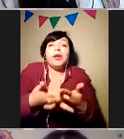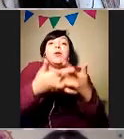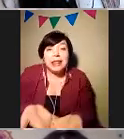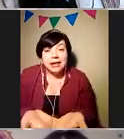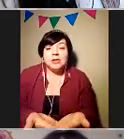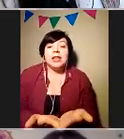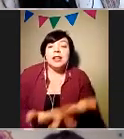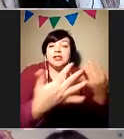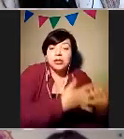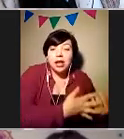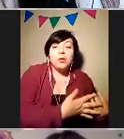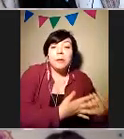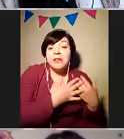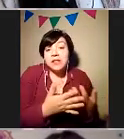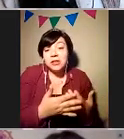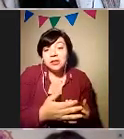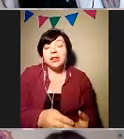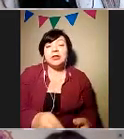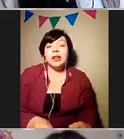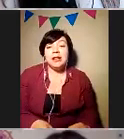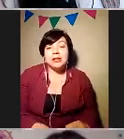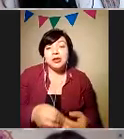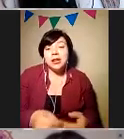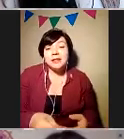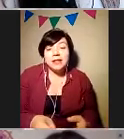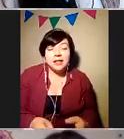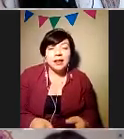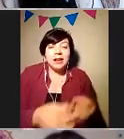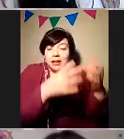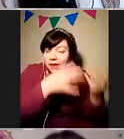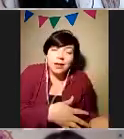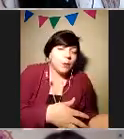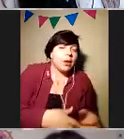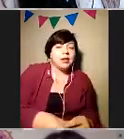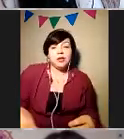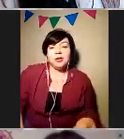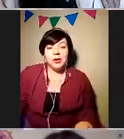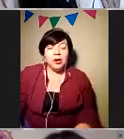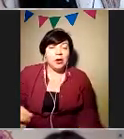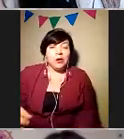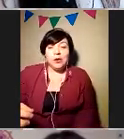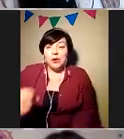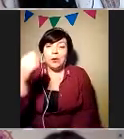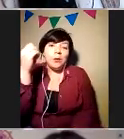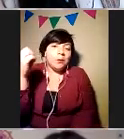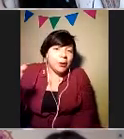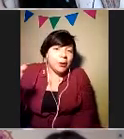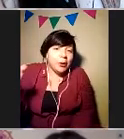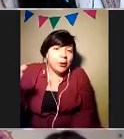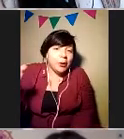porque sí, solo por buena voluntad, asociado a un beneficio que se otorga a través de la rebaja de impuestos o